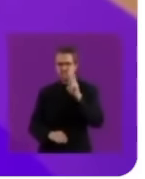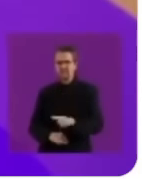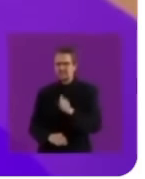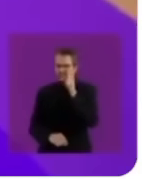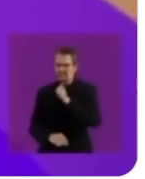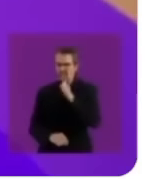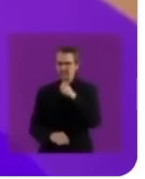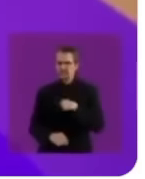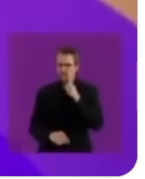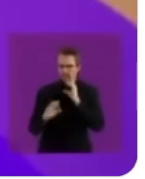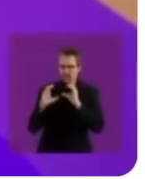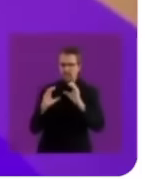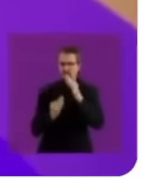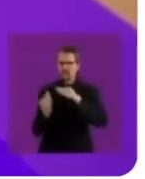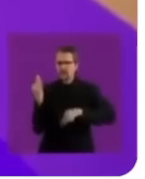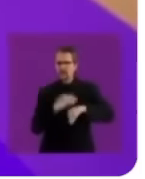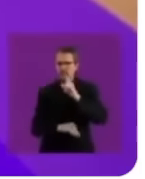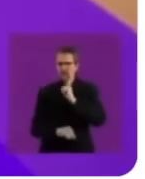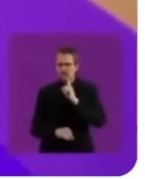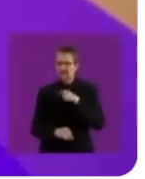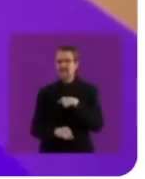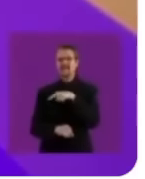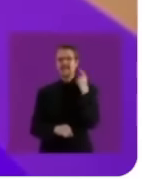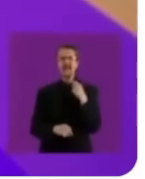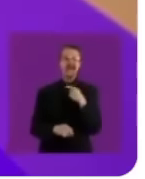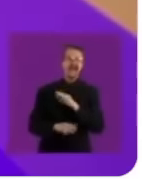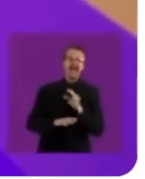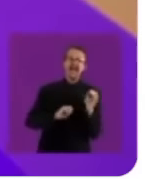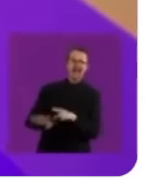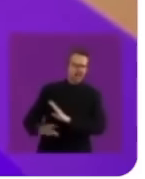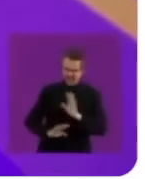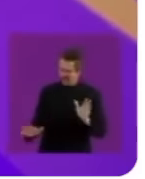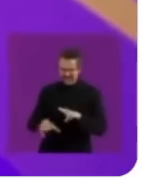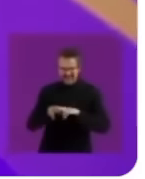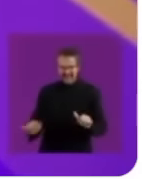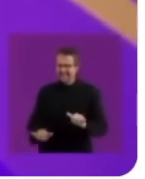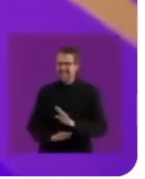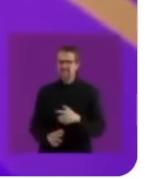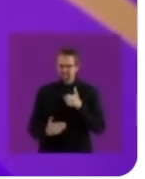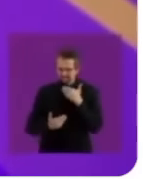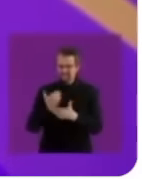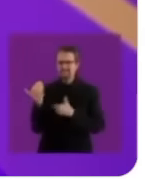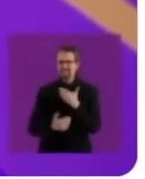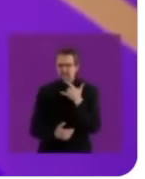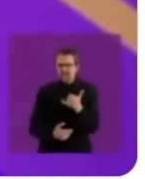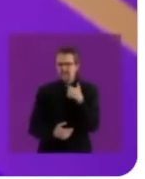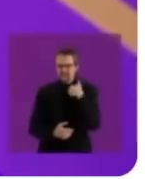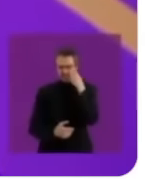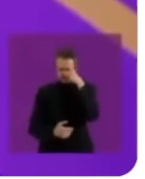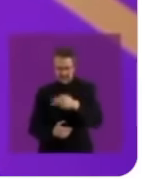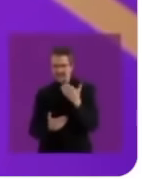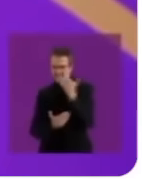mesas de análisis que les vamos a estar presentando, mis estimados pregoneros, para que vean que ya el desencanto, la decepción es totalmente generalizada en